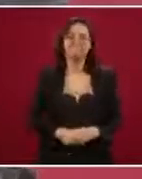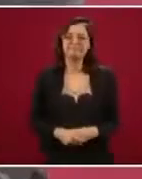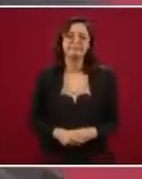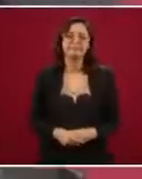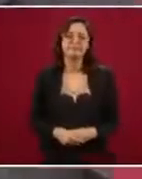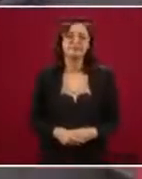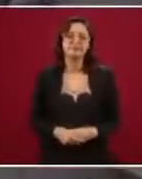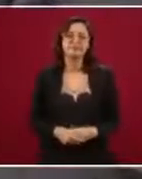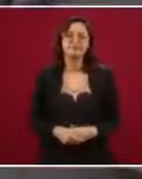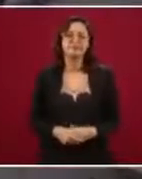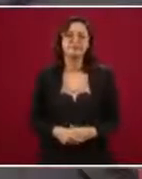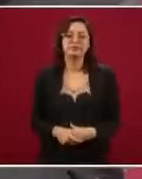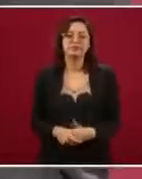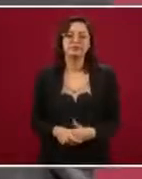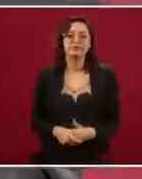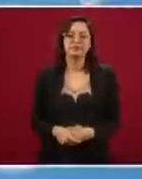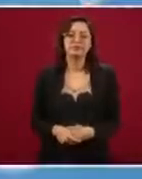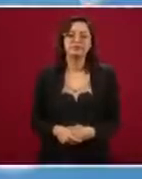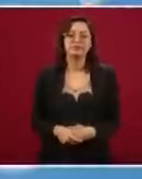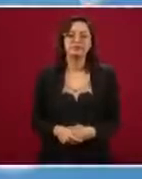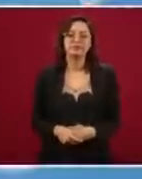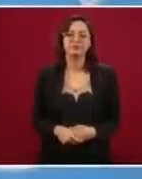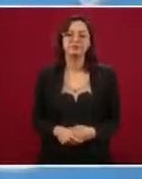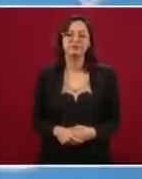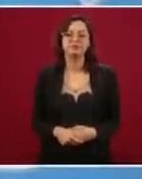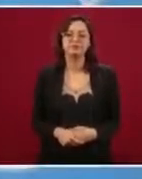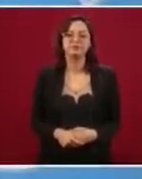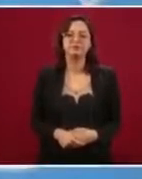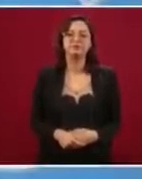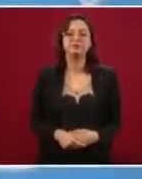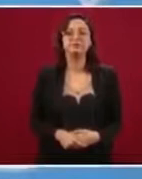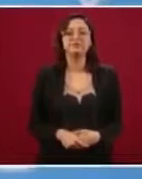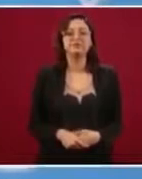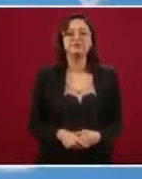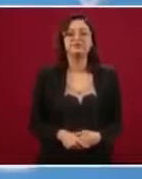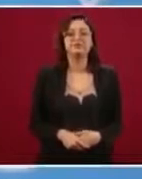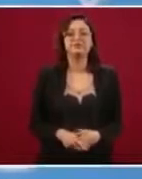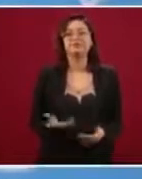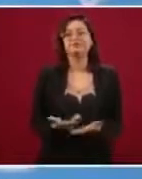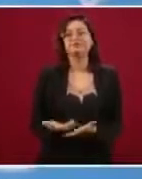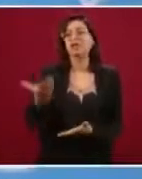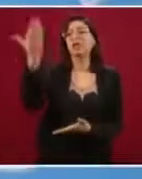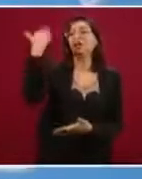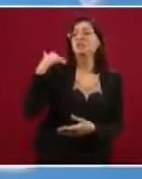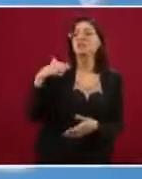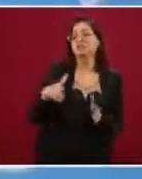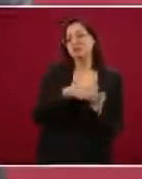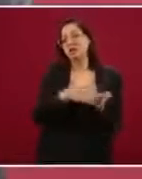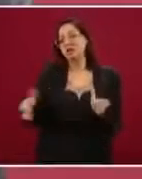Se decía en la época del liberalismo,